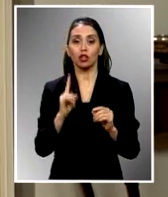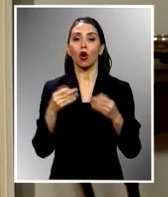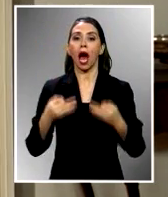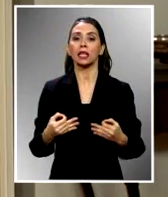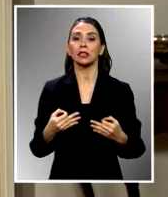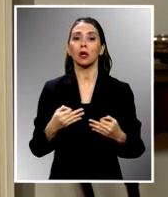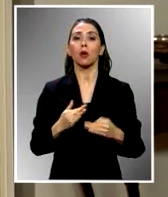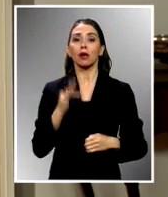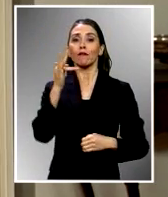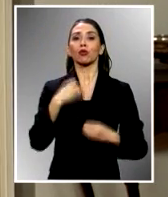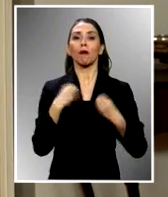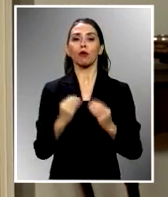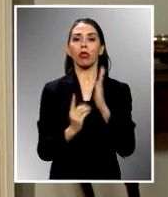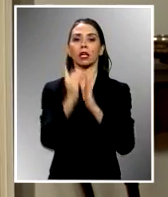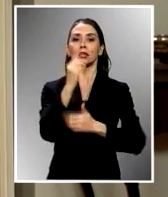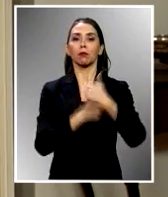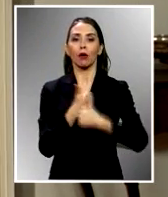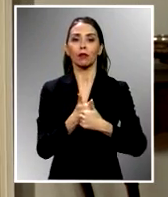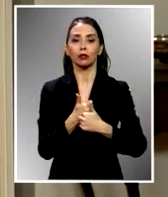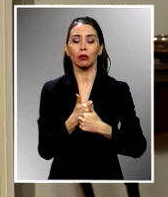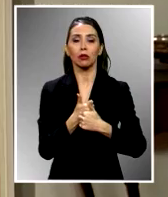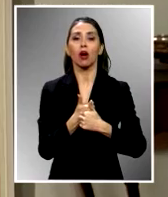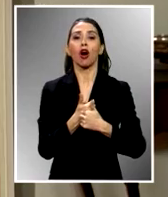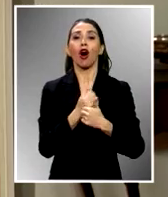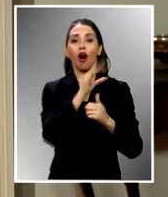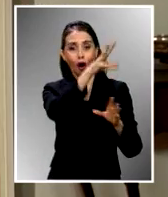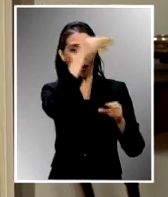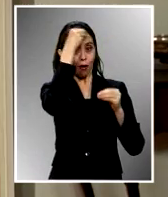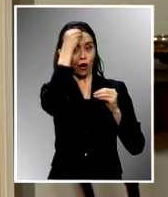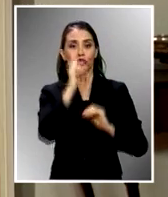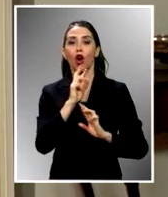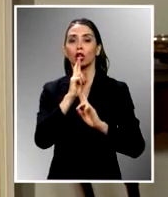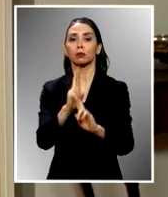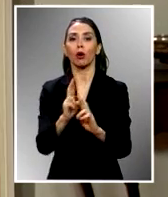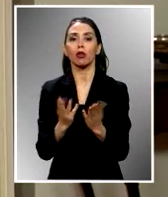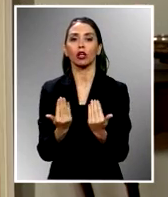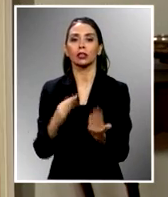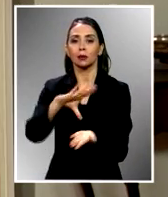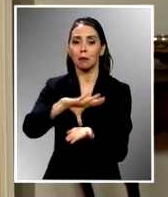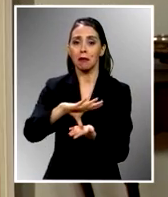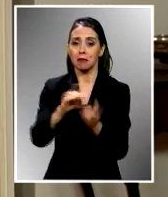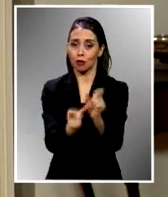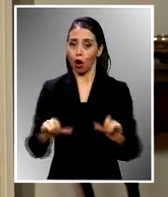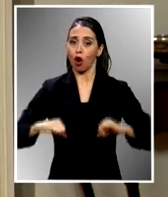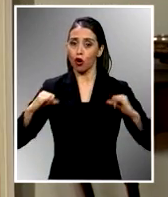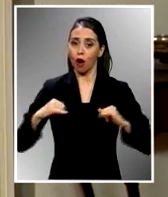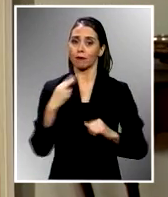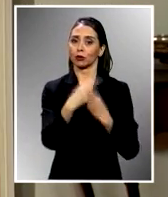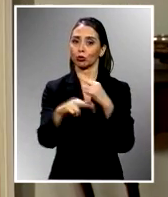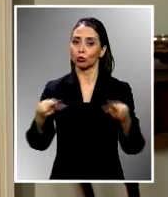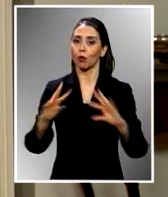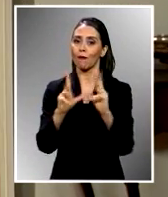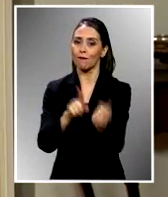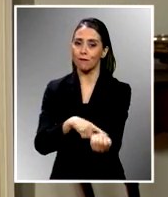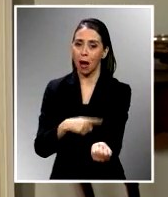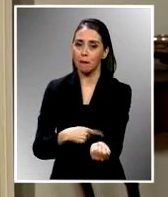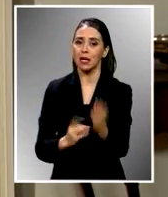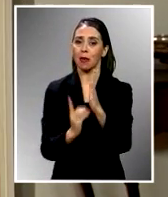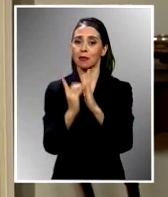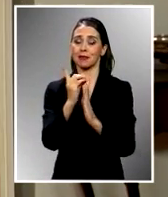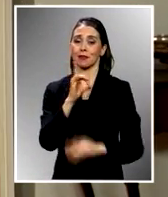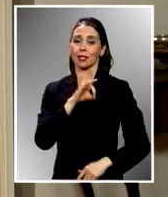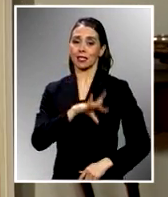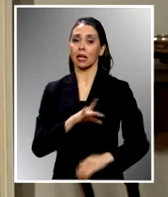buen desarrollo profesional o no responden a las necesidades del país los jóvenes sus familias y el desarrollo de